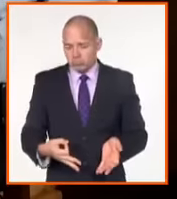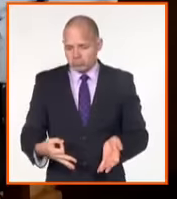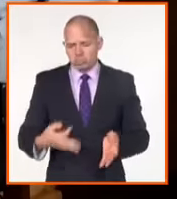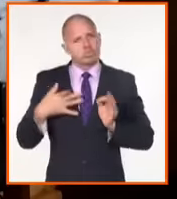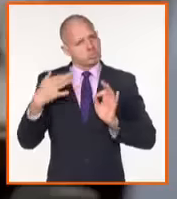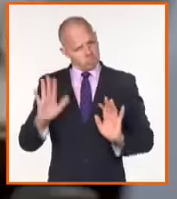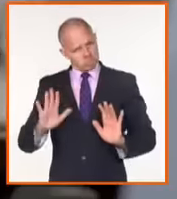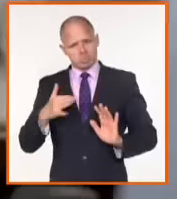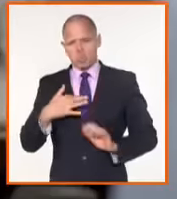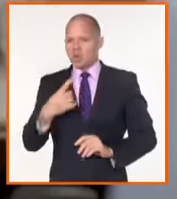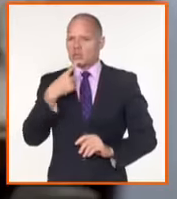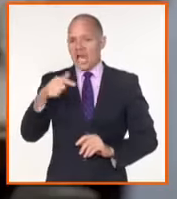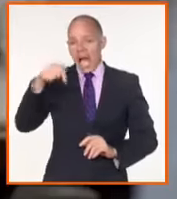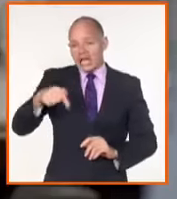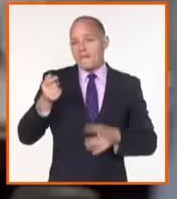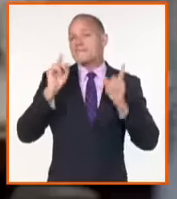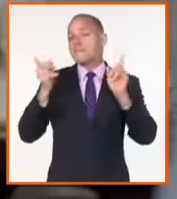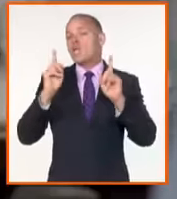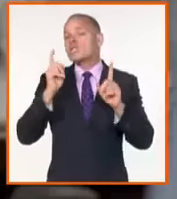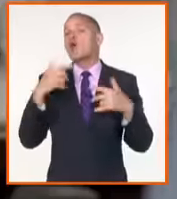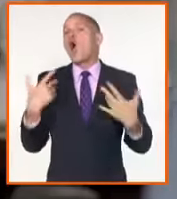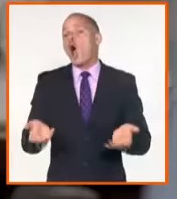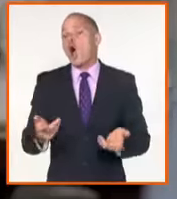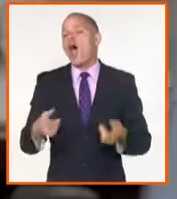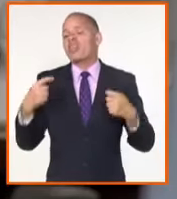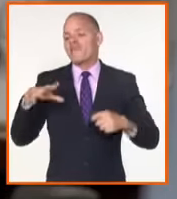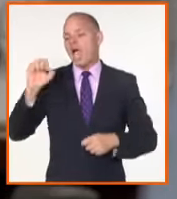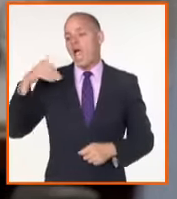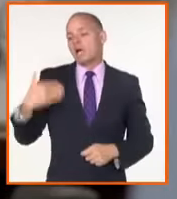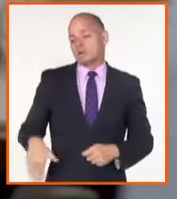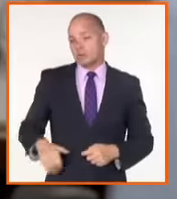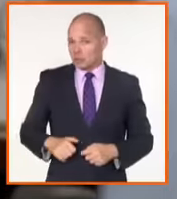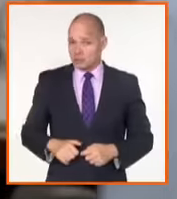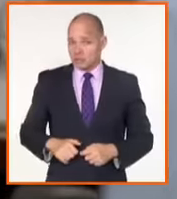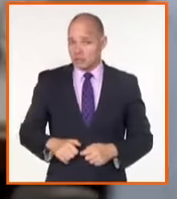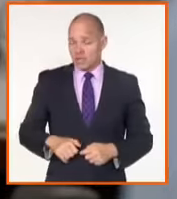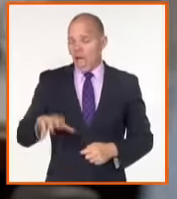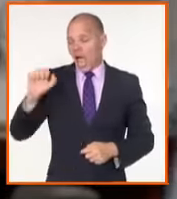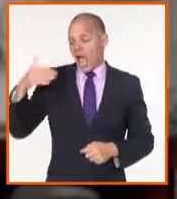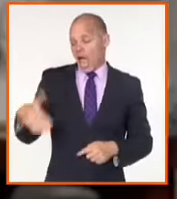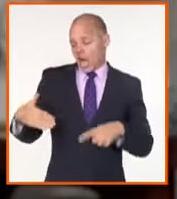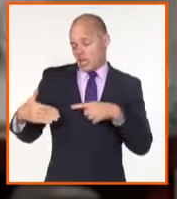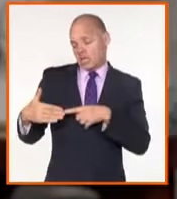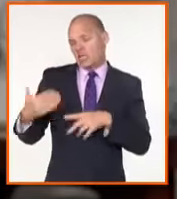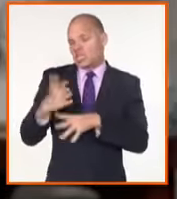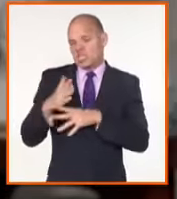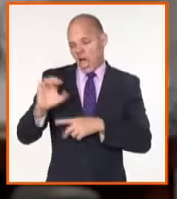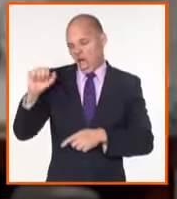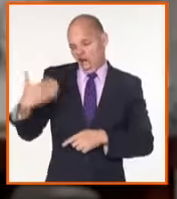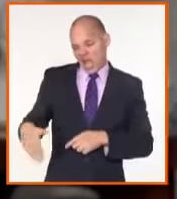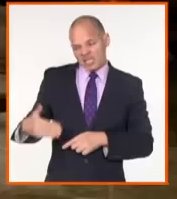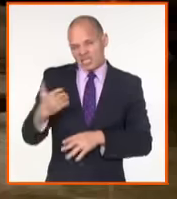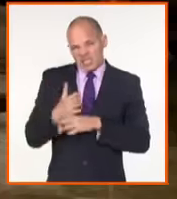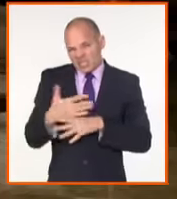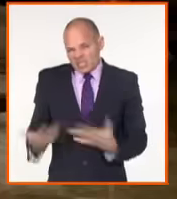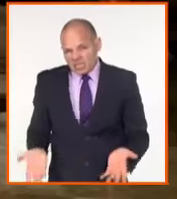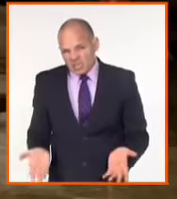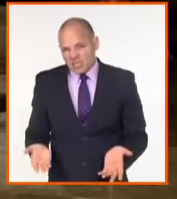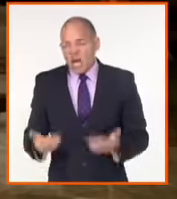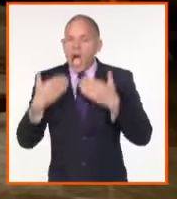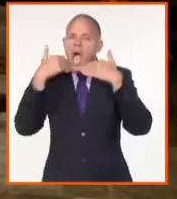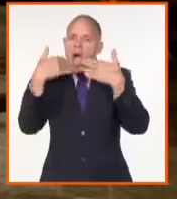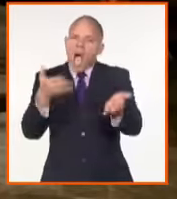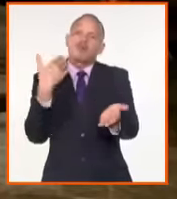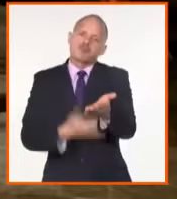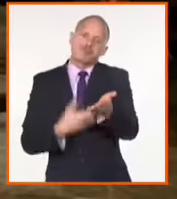la manera de hacer política tiene que estar la ética, que es trabajar sobre la verdad. Tiene que estar el derecho, que es la defensa de lo justo. Y tiene que estar